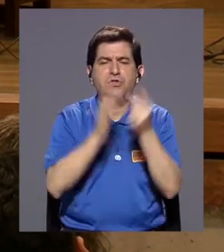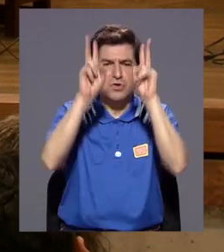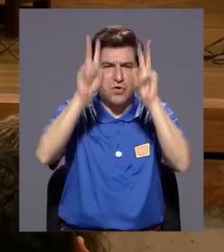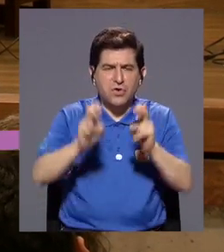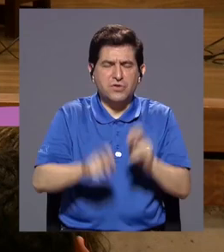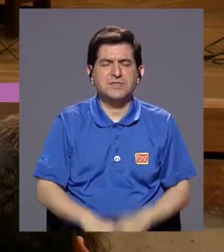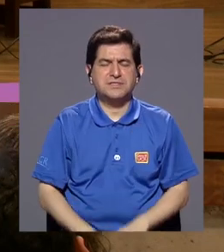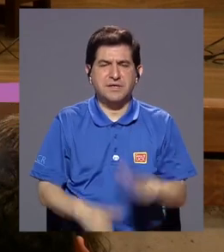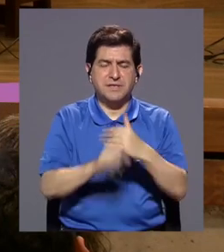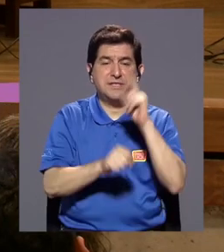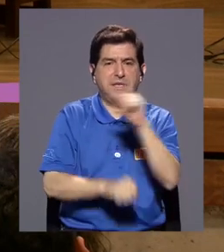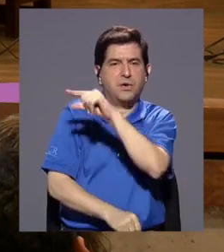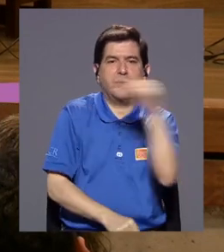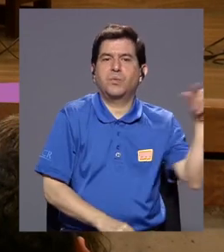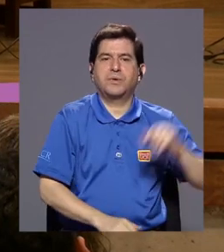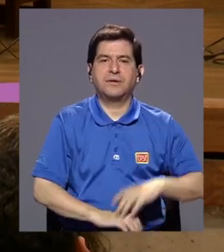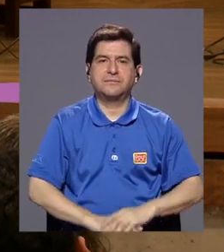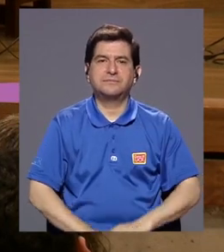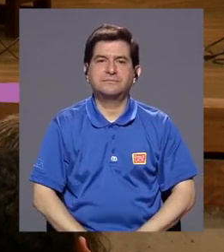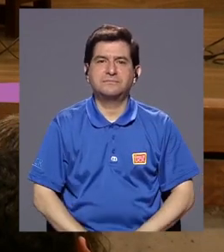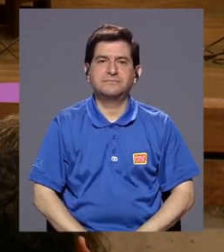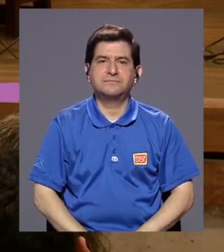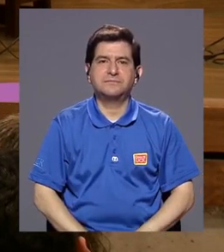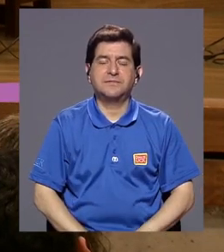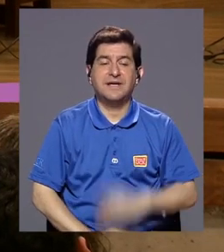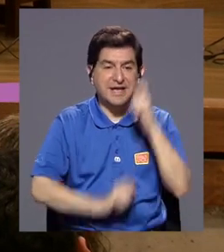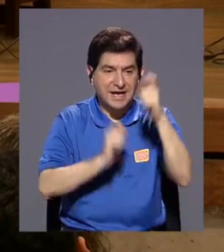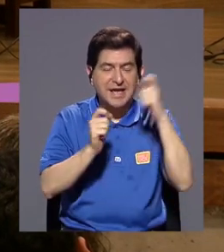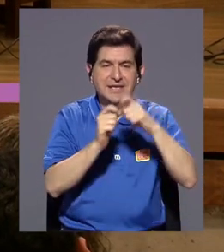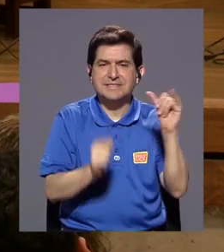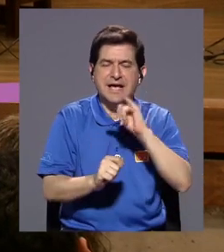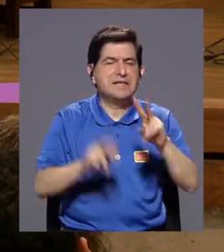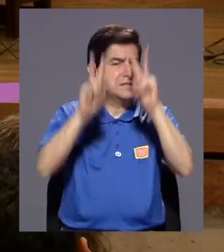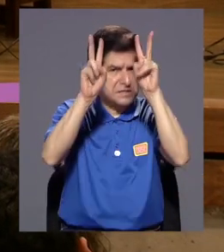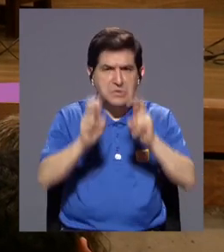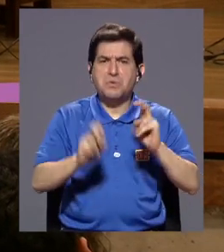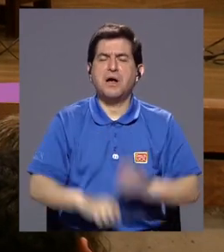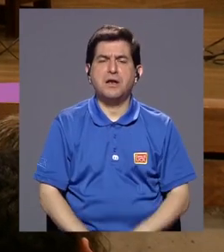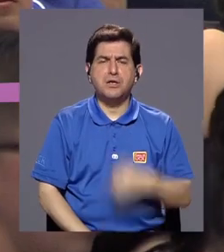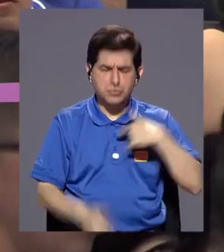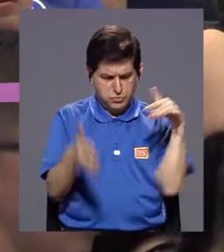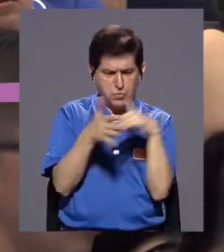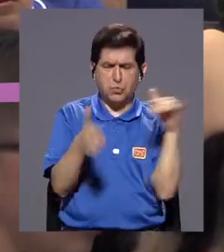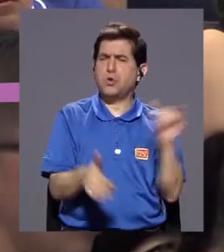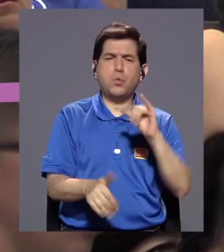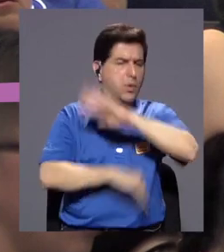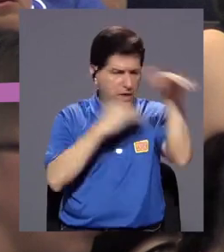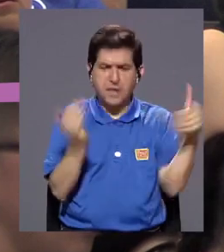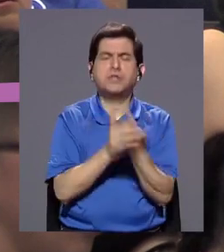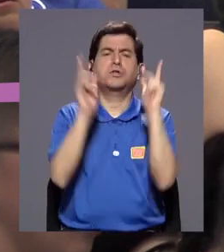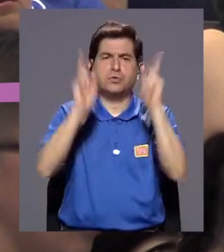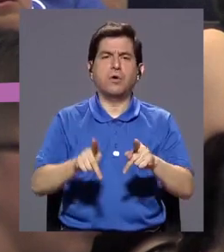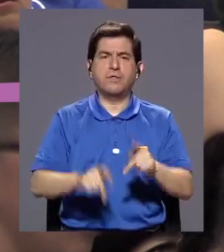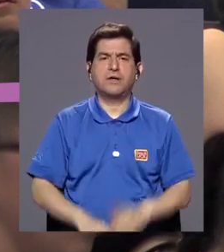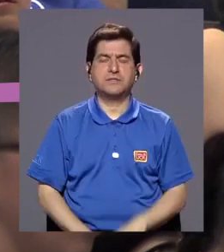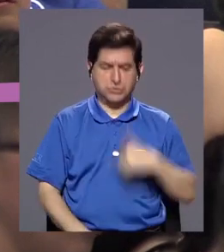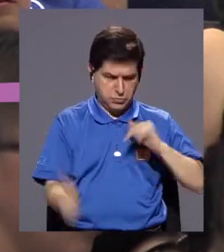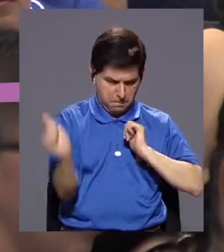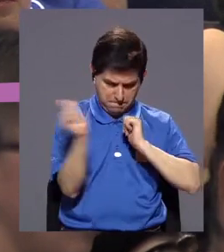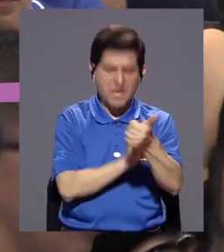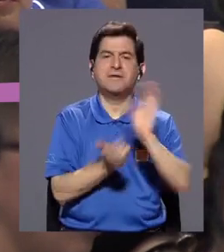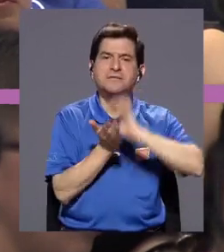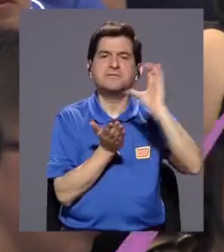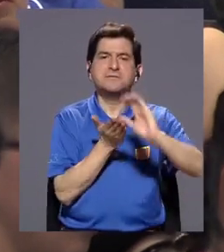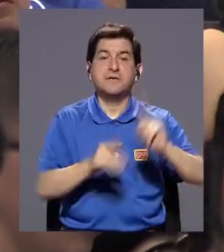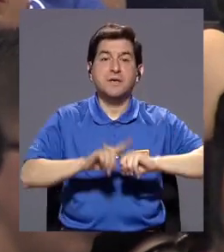semana. Me hizo exactamente los mismos exámenes. Tuve que estudiar igual que los demás. Pasé el curso, pero siempre me